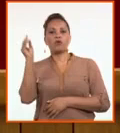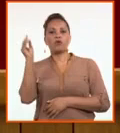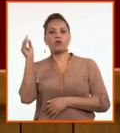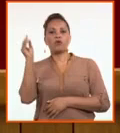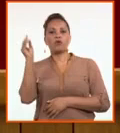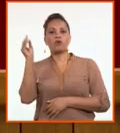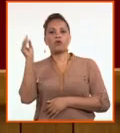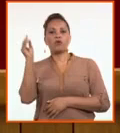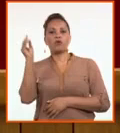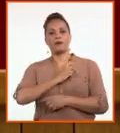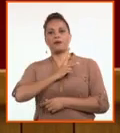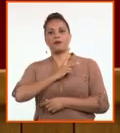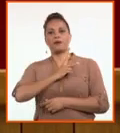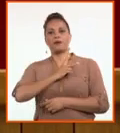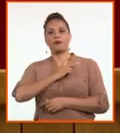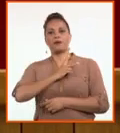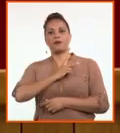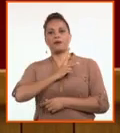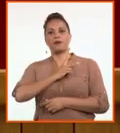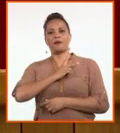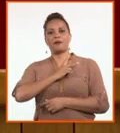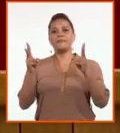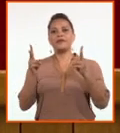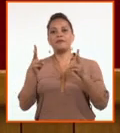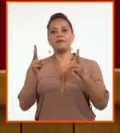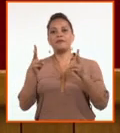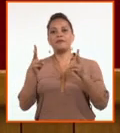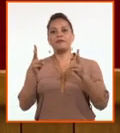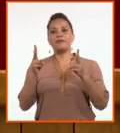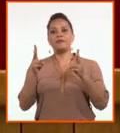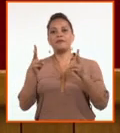en la vanguardia. ¡Viva nuestra querida centenaria y